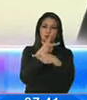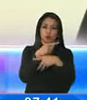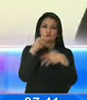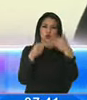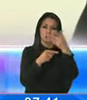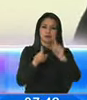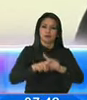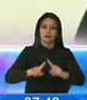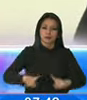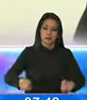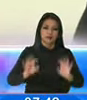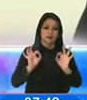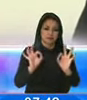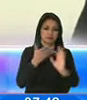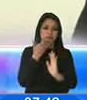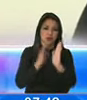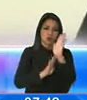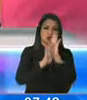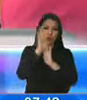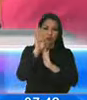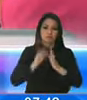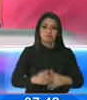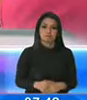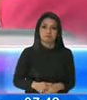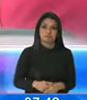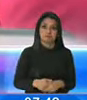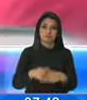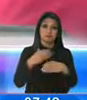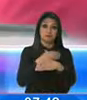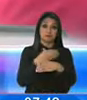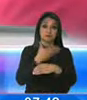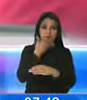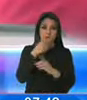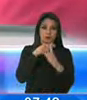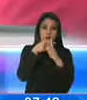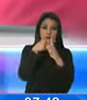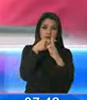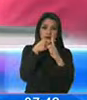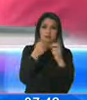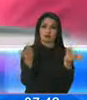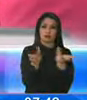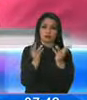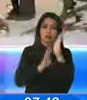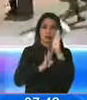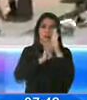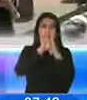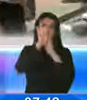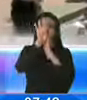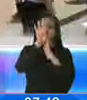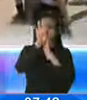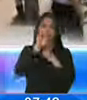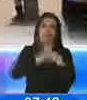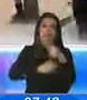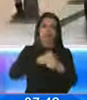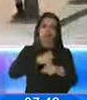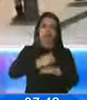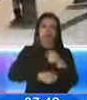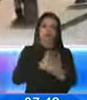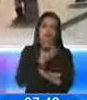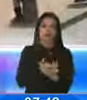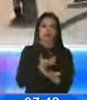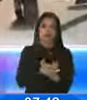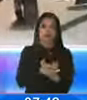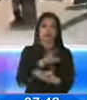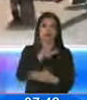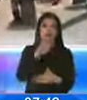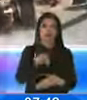importando de manera considerable. Cifras más alentadoras son las que reflejan el crecimiento interanual de la economía, que es